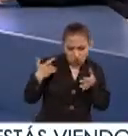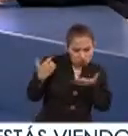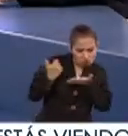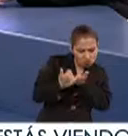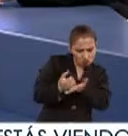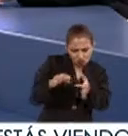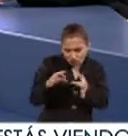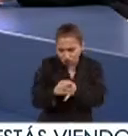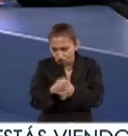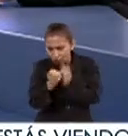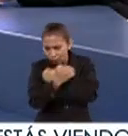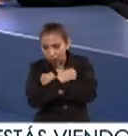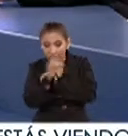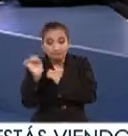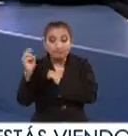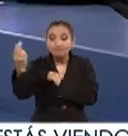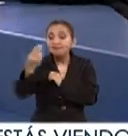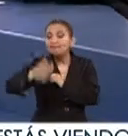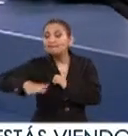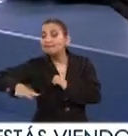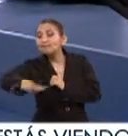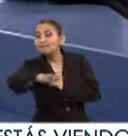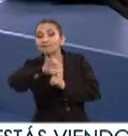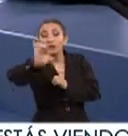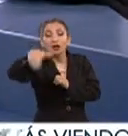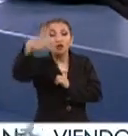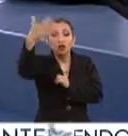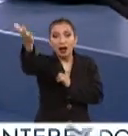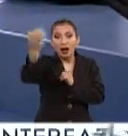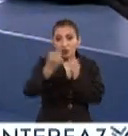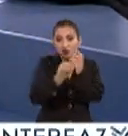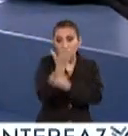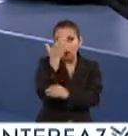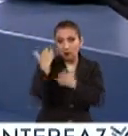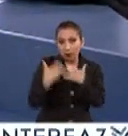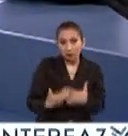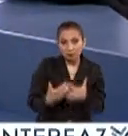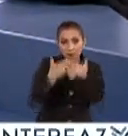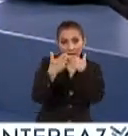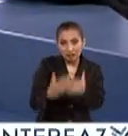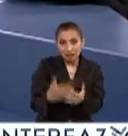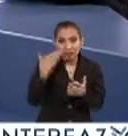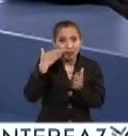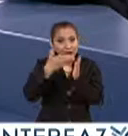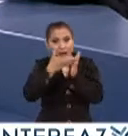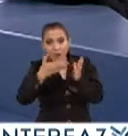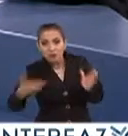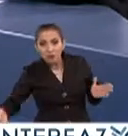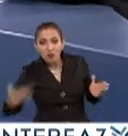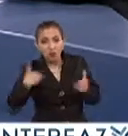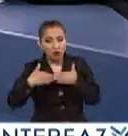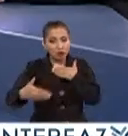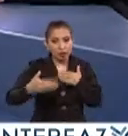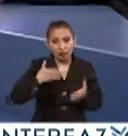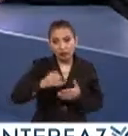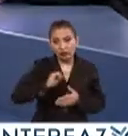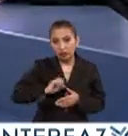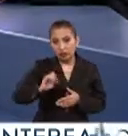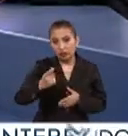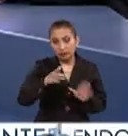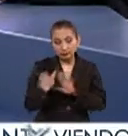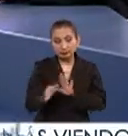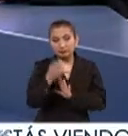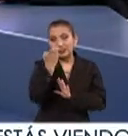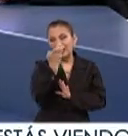coyuntura educativa ante los requerimientos pues de las nuevas décadas, de los nuevos tiempos, ahora por ejemplo el siglo XXI.